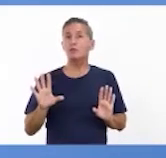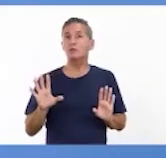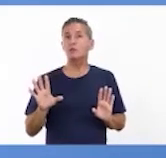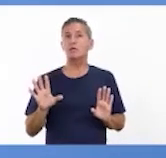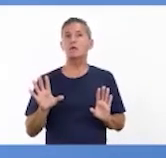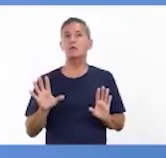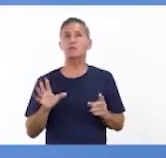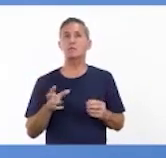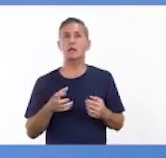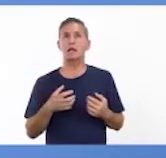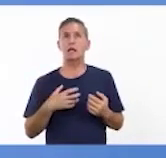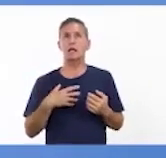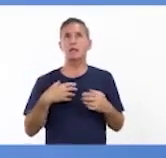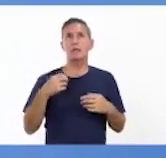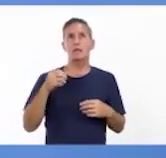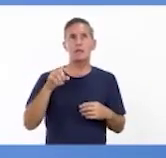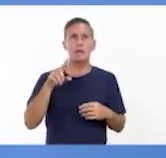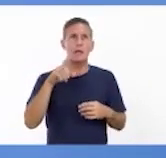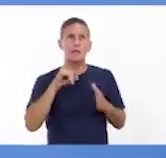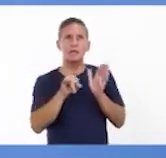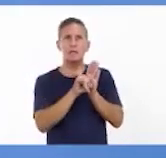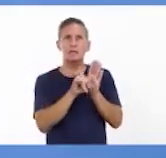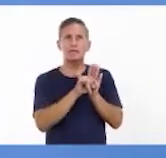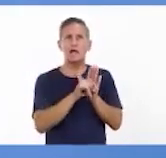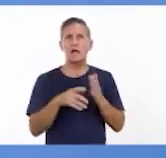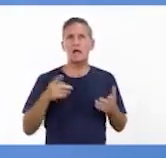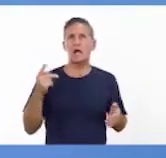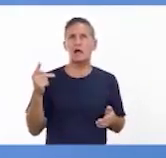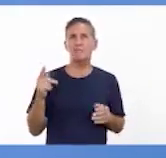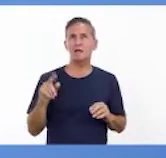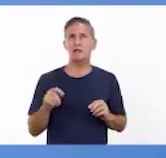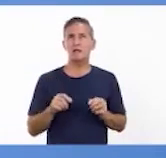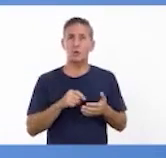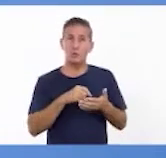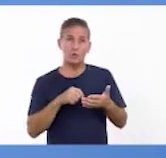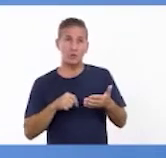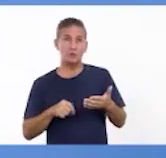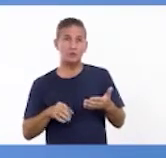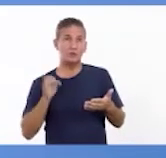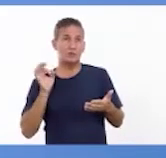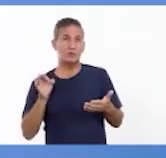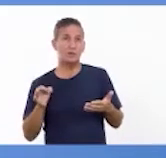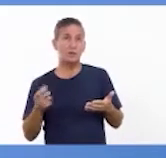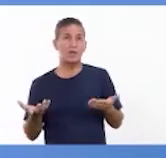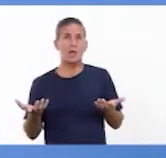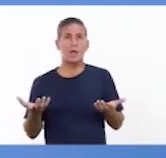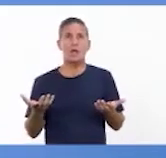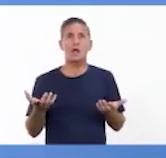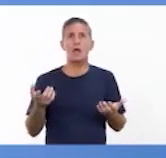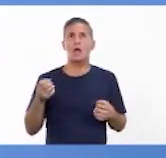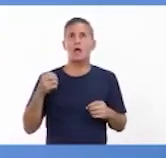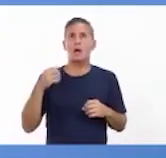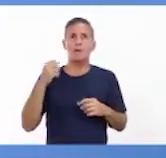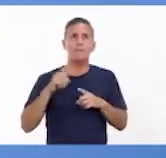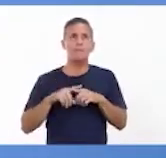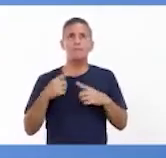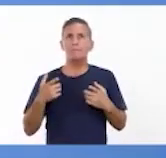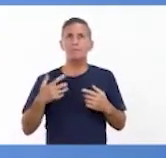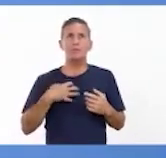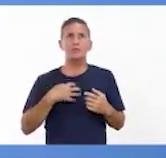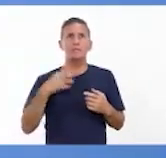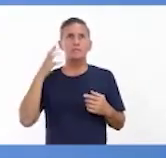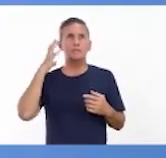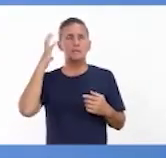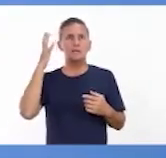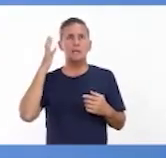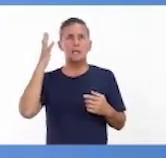Kafka como un escritor realista? A pesar de utilizar recursos fantásticos para recrear ambientes donde predomina lo